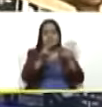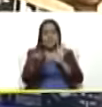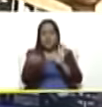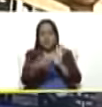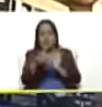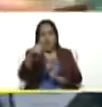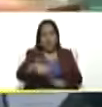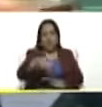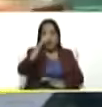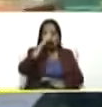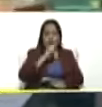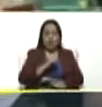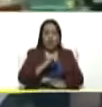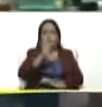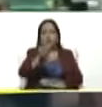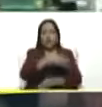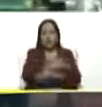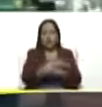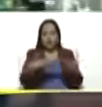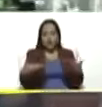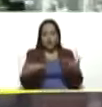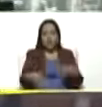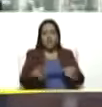y este año